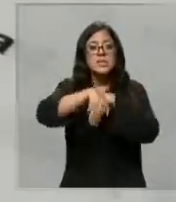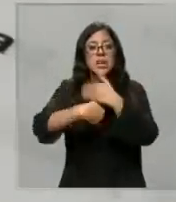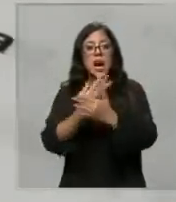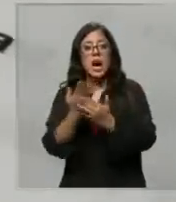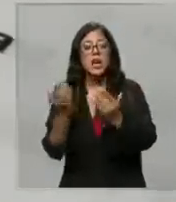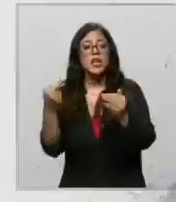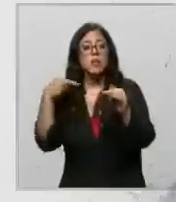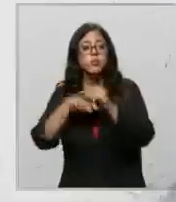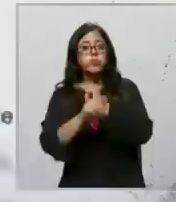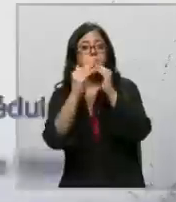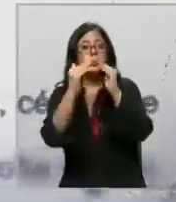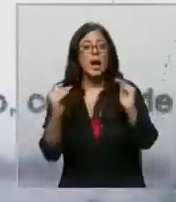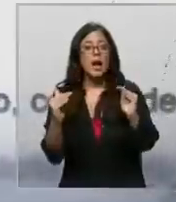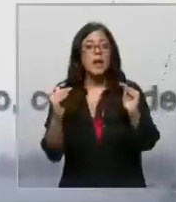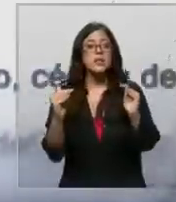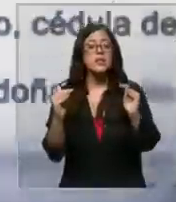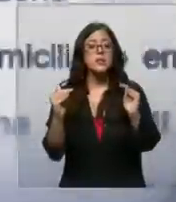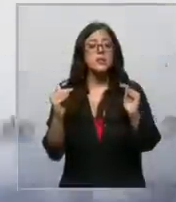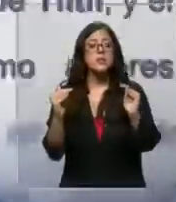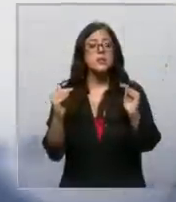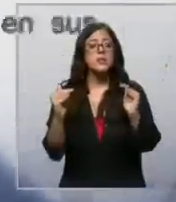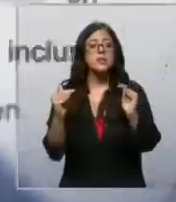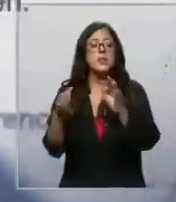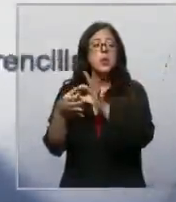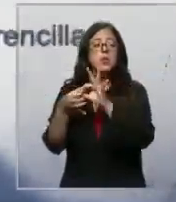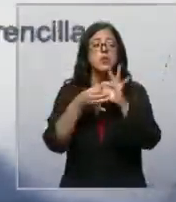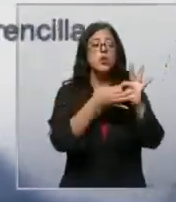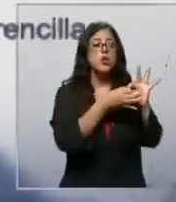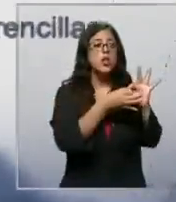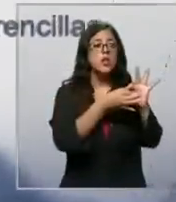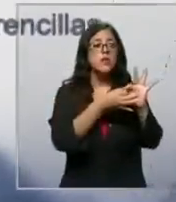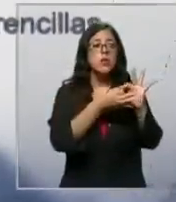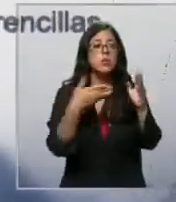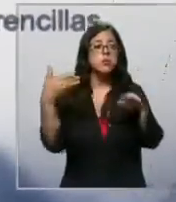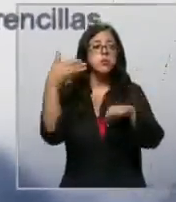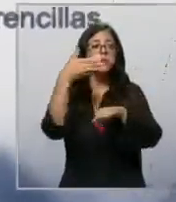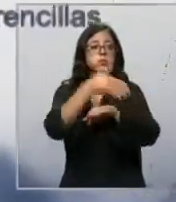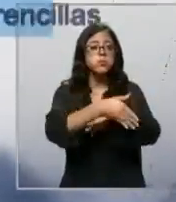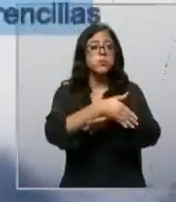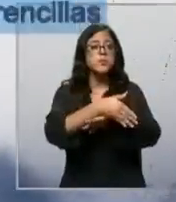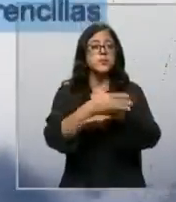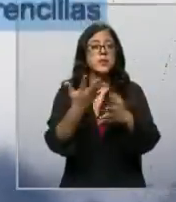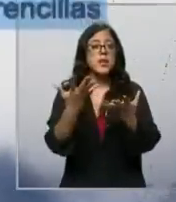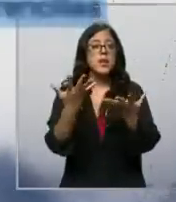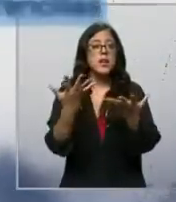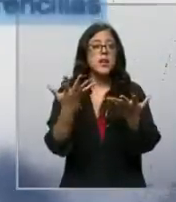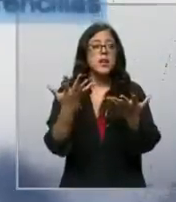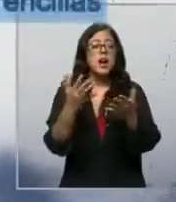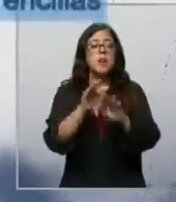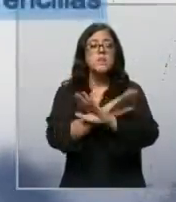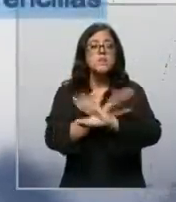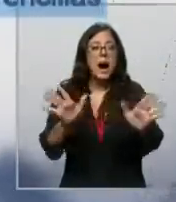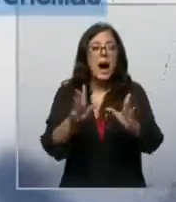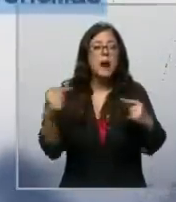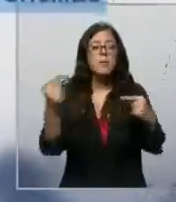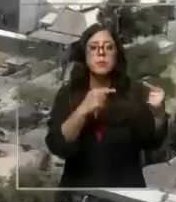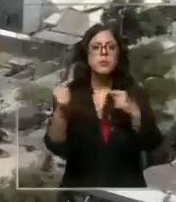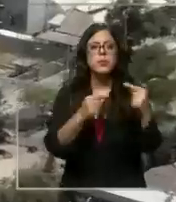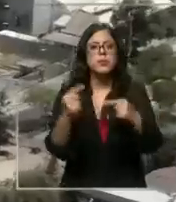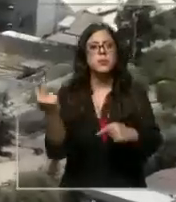a la casa el motivo de visitar el inmueble era con el afán de detener las rencillas entre